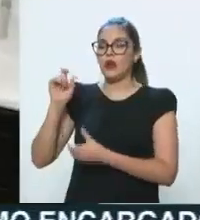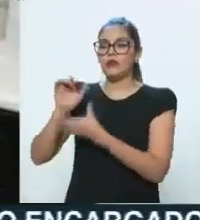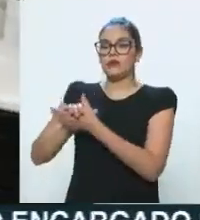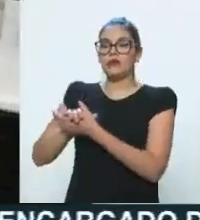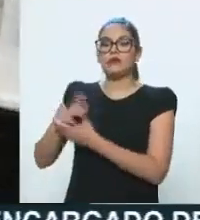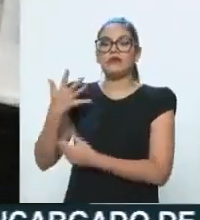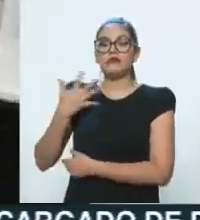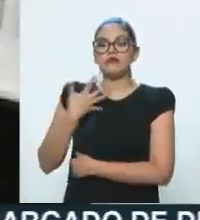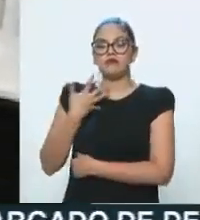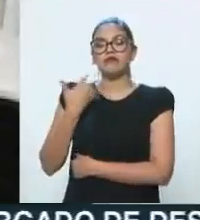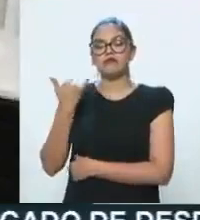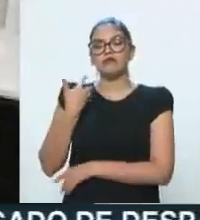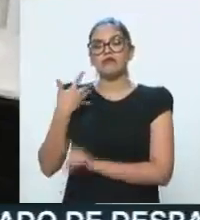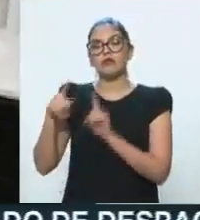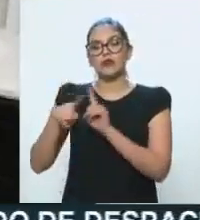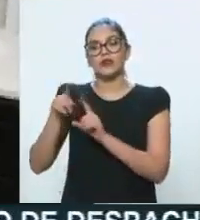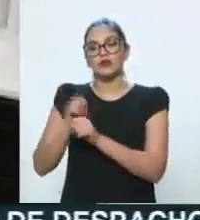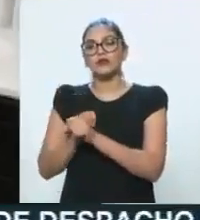La cabeza grande...